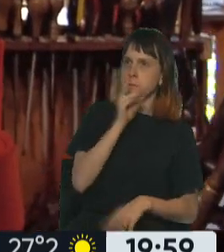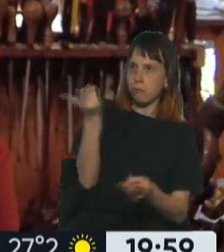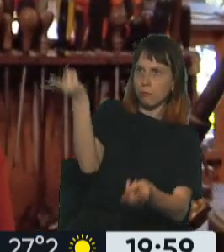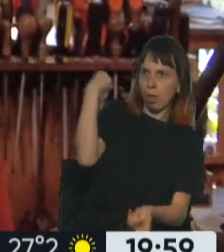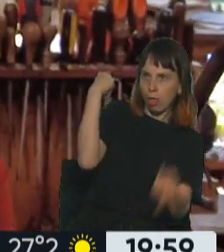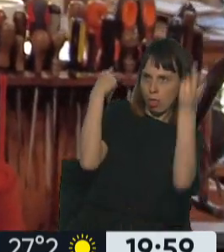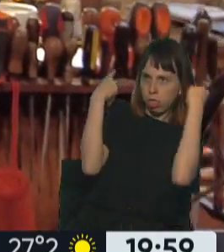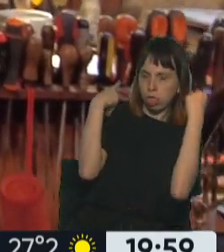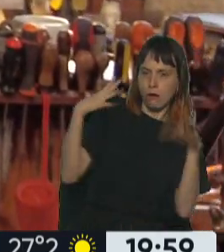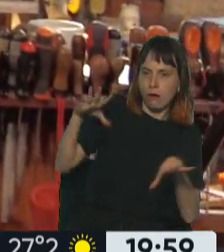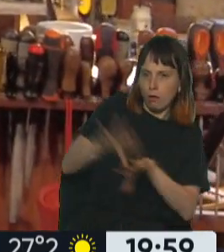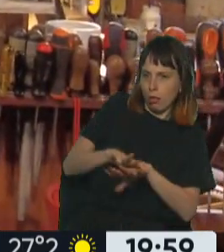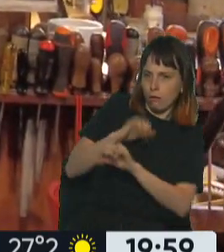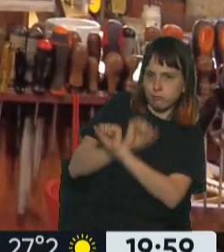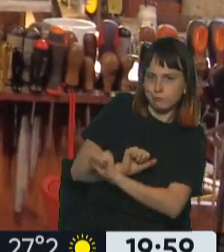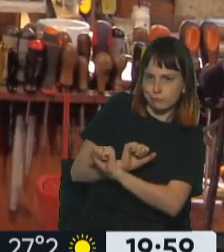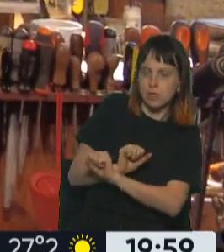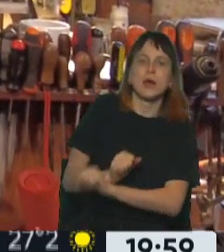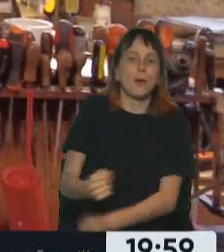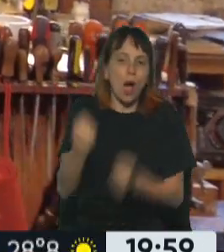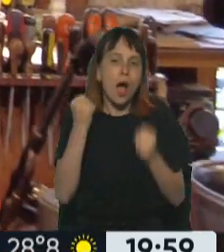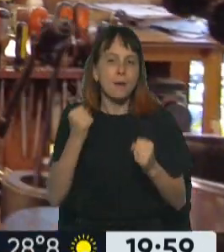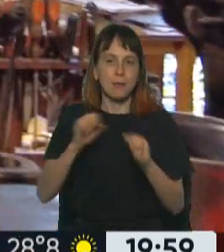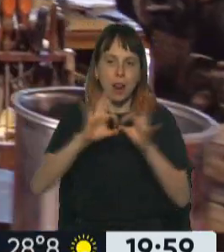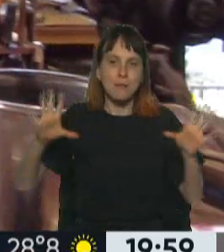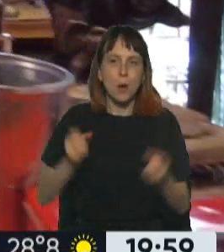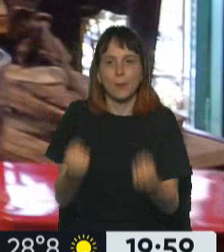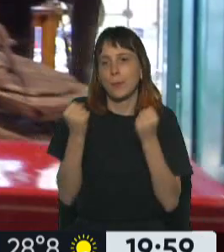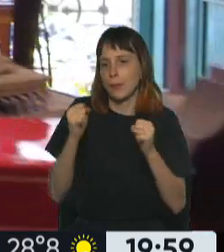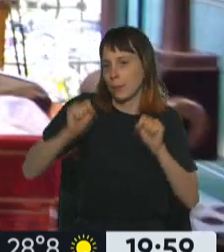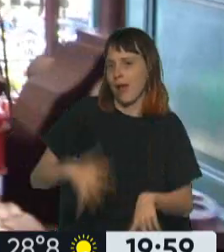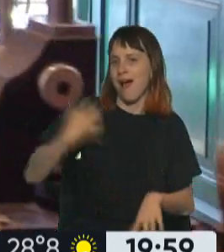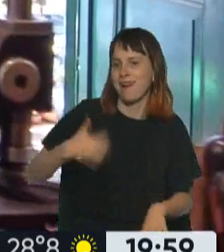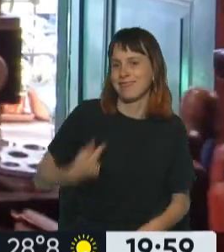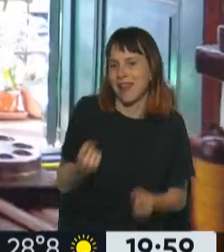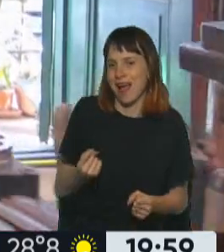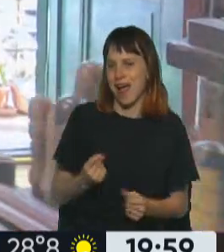Sigue la democracia. Que viva la democracia, que viva la Argentina, carajo.